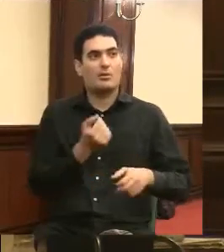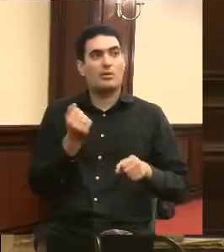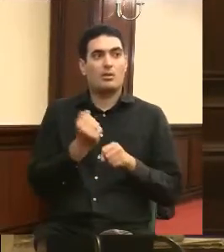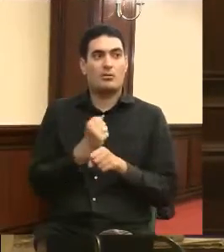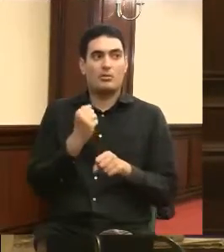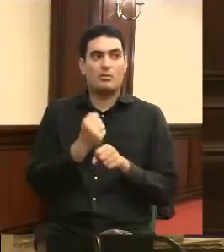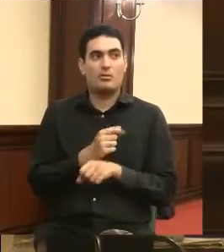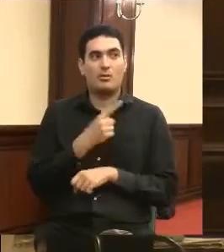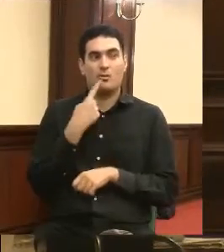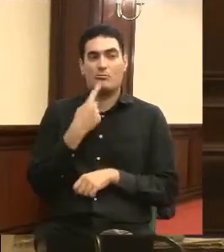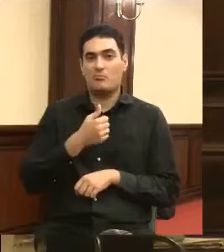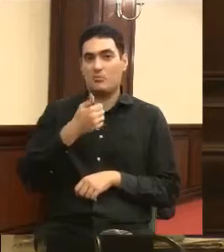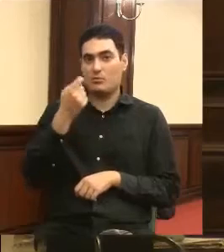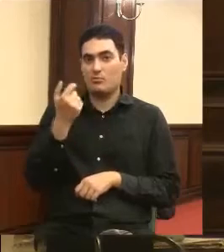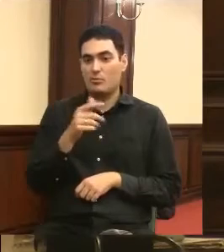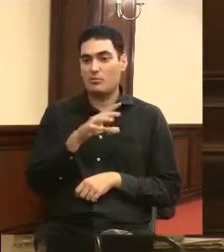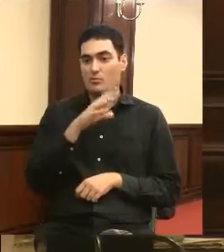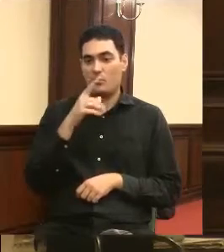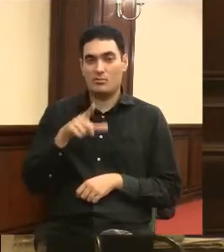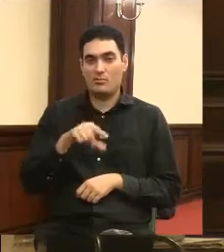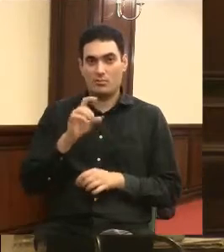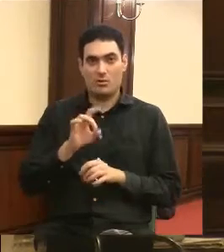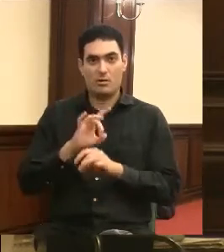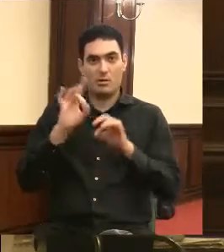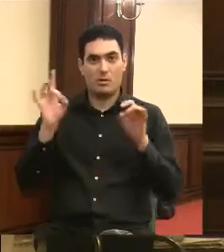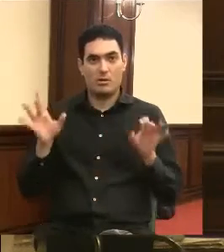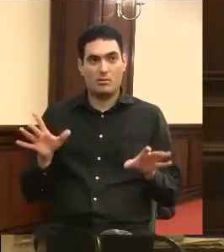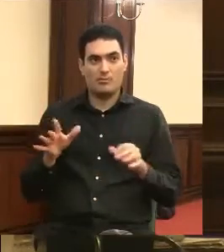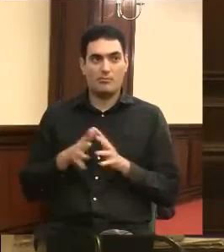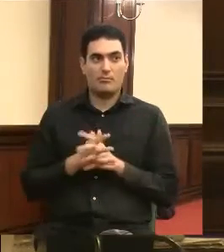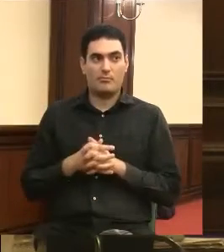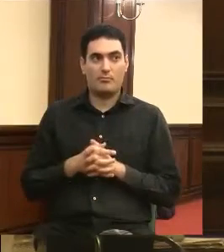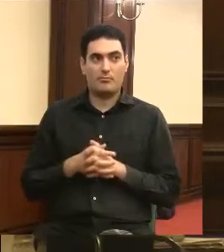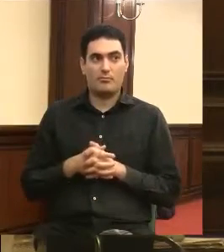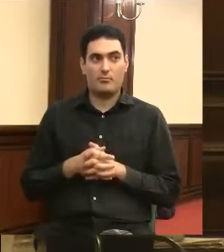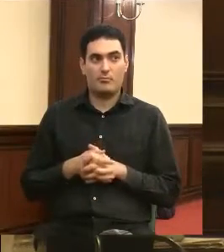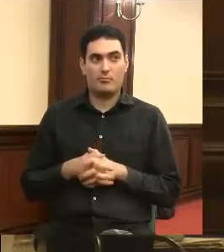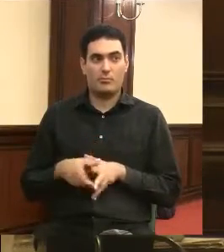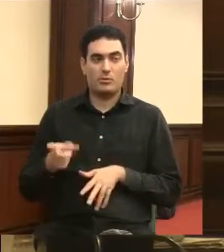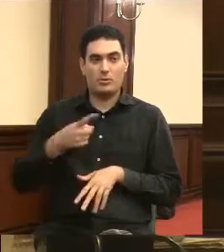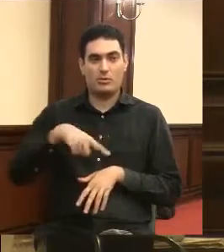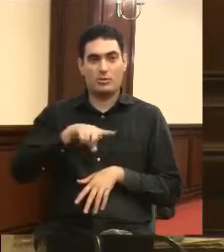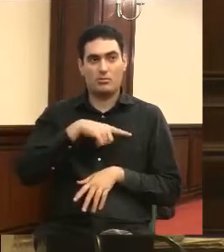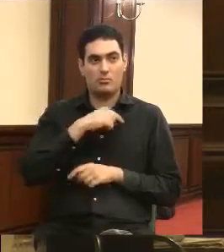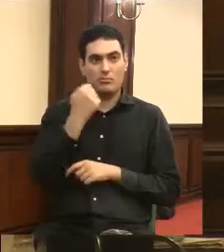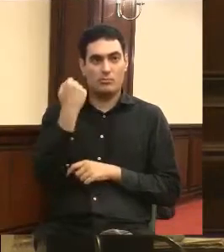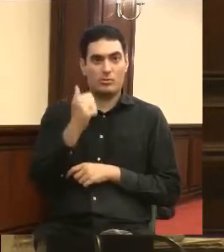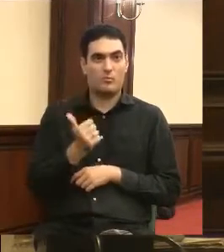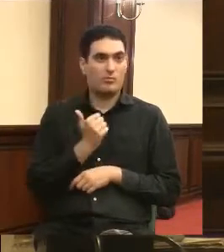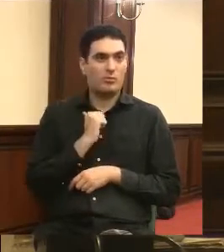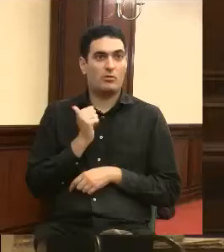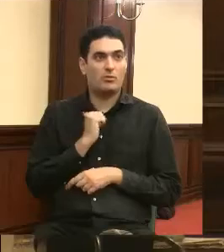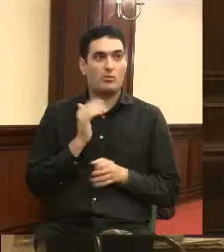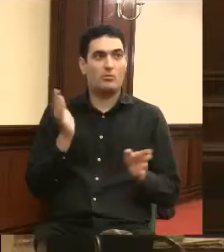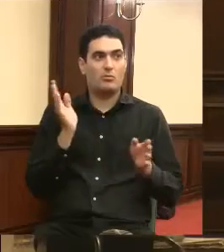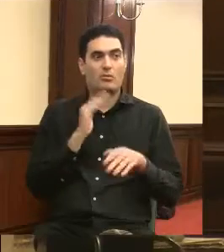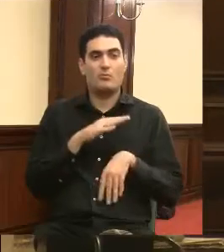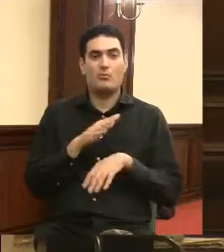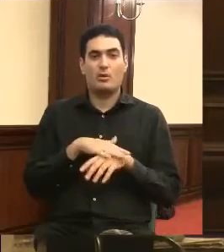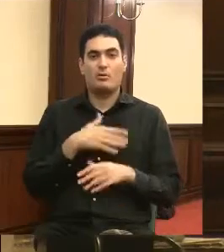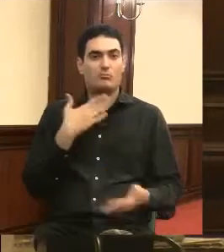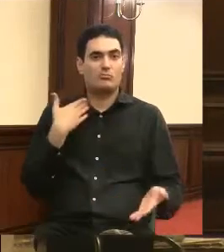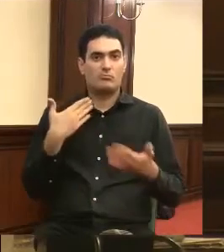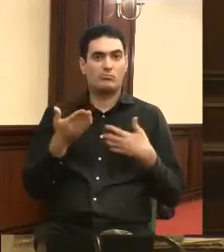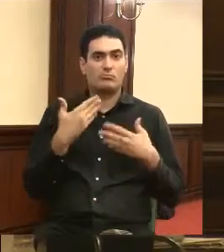trabajadores. Poco que decir, la moción es clara, nosotros por supuesto la vamos a apoyar. No teníamos oportunidad de haber